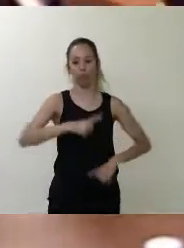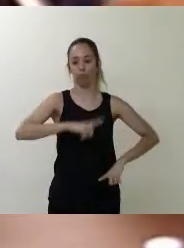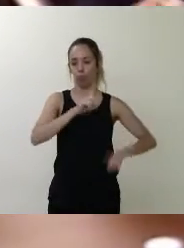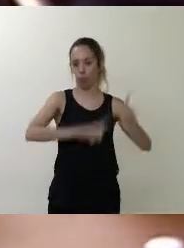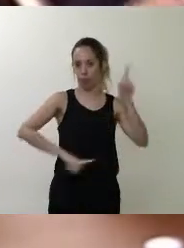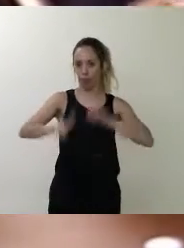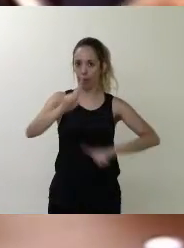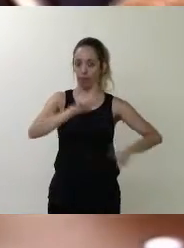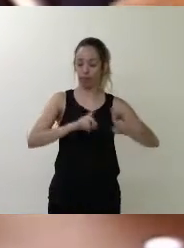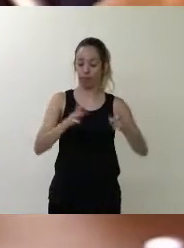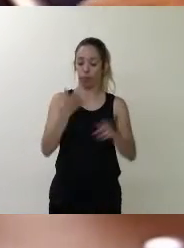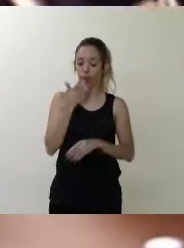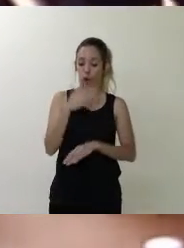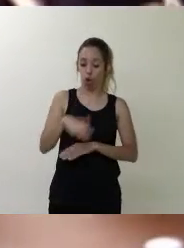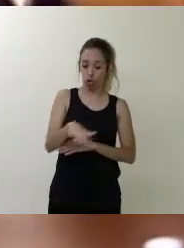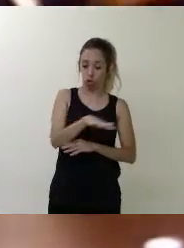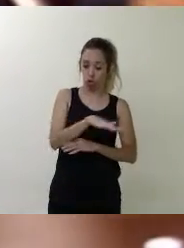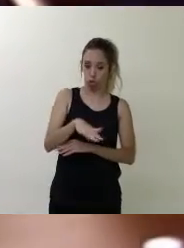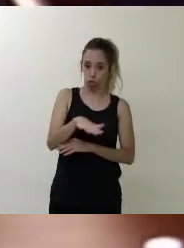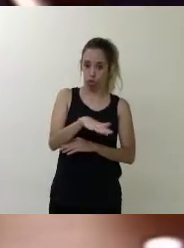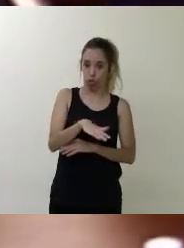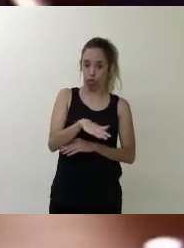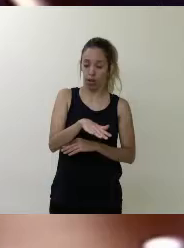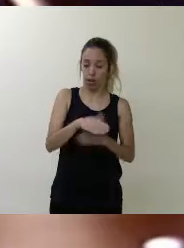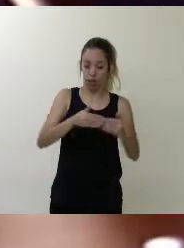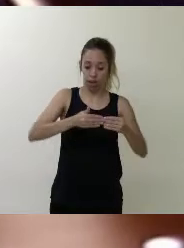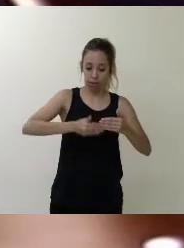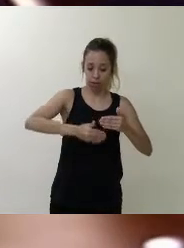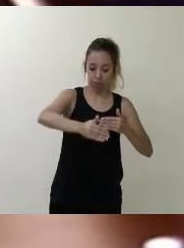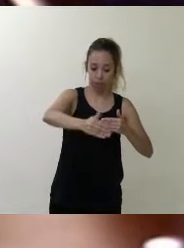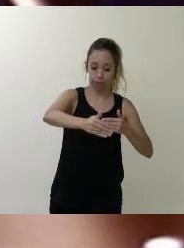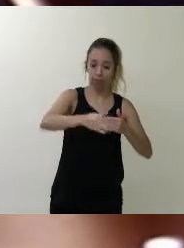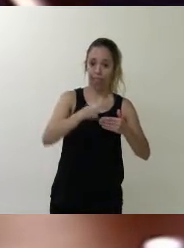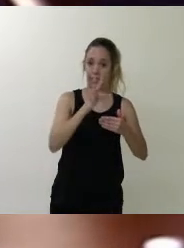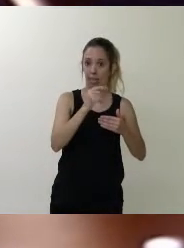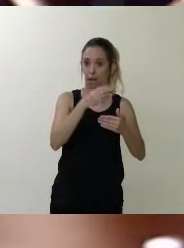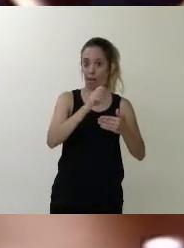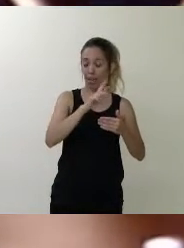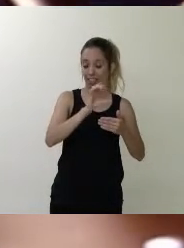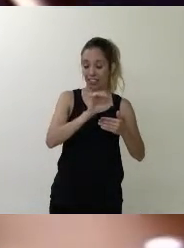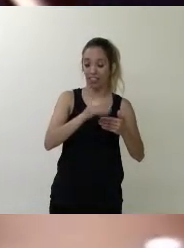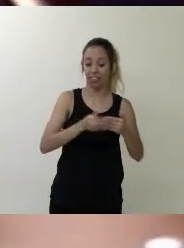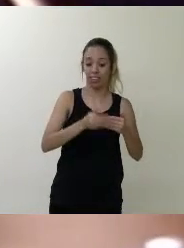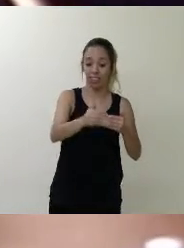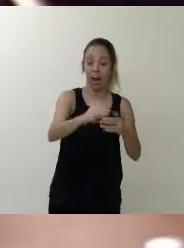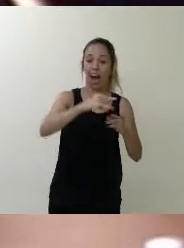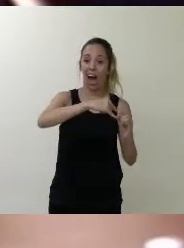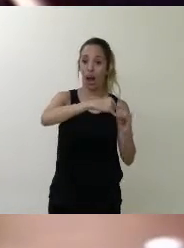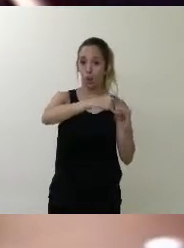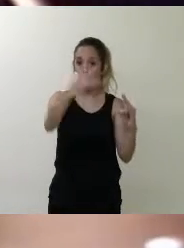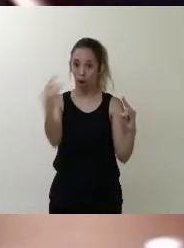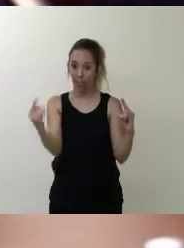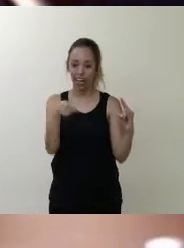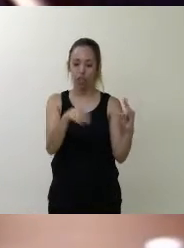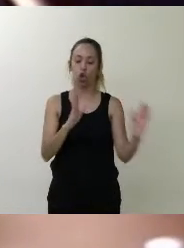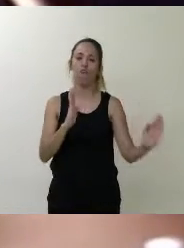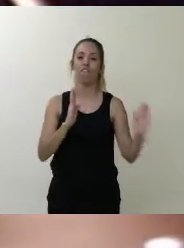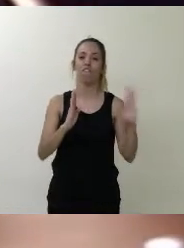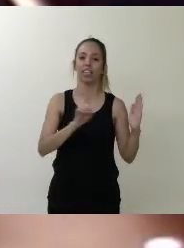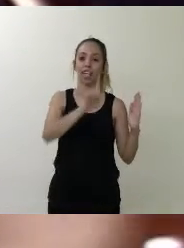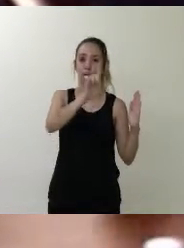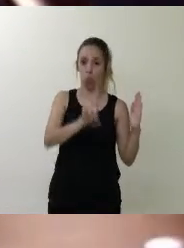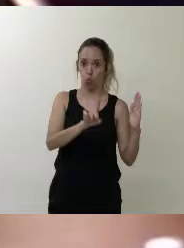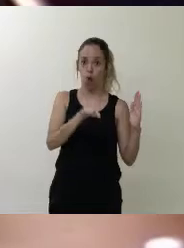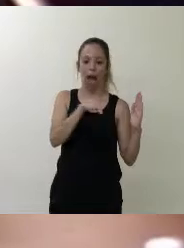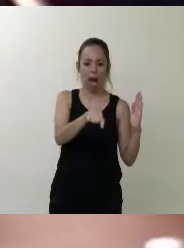parte que va desde más hacia Villa de los Mencelles, hacia el puente, sería la fase 1, que es donde los vecinos sí,